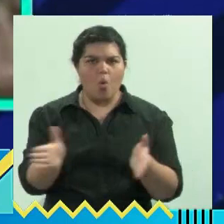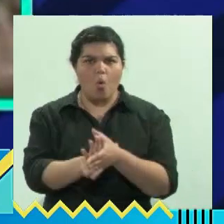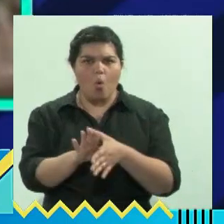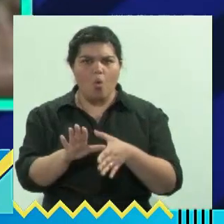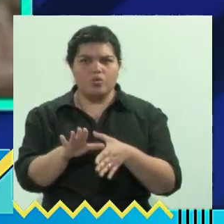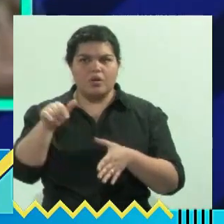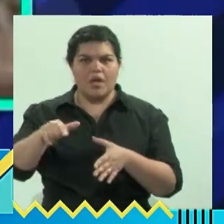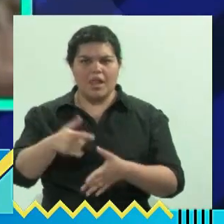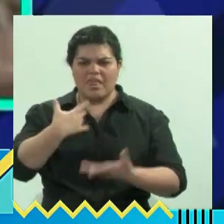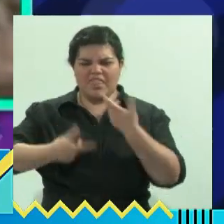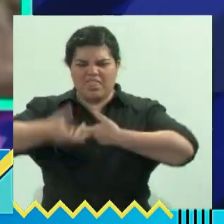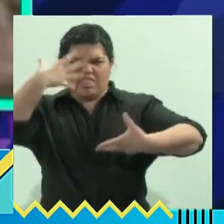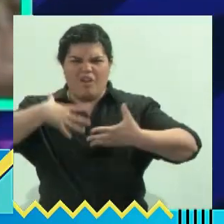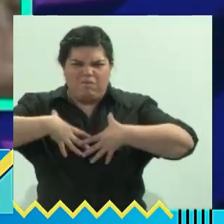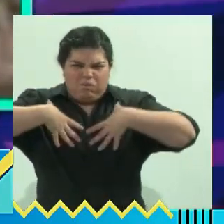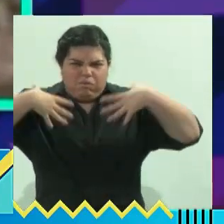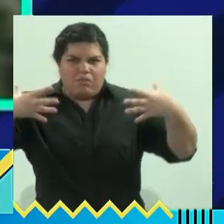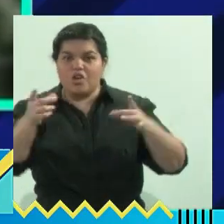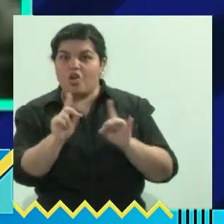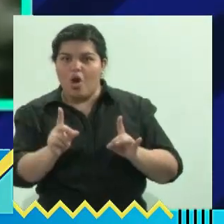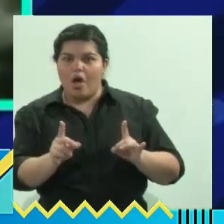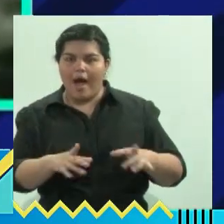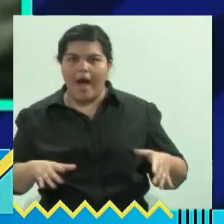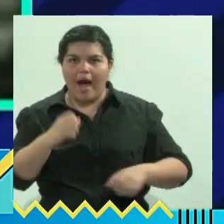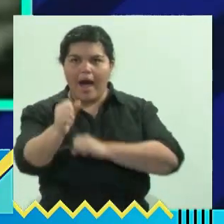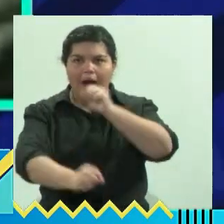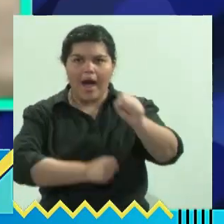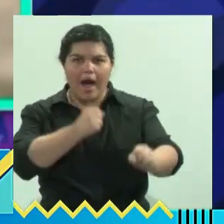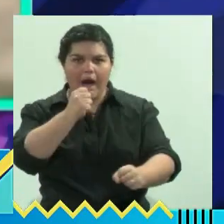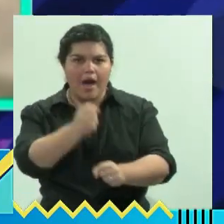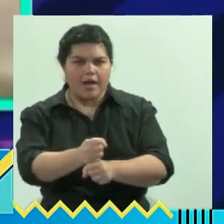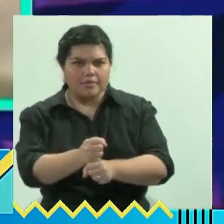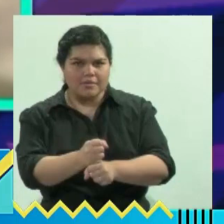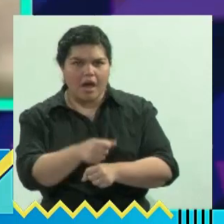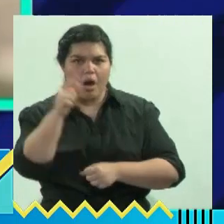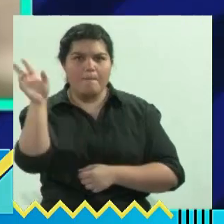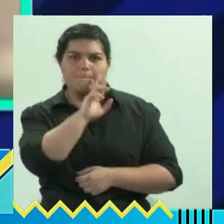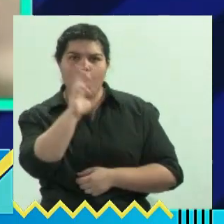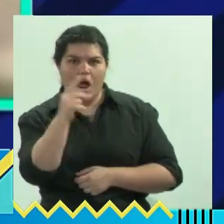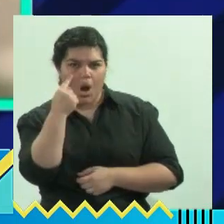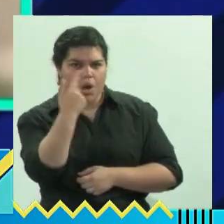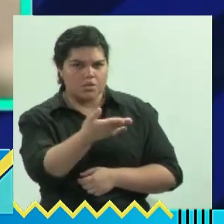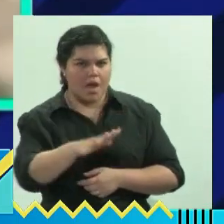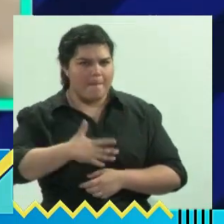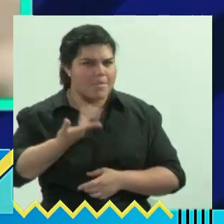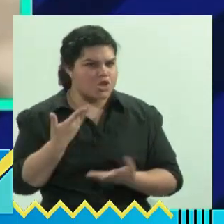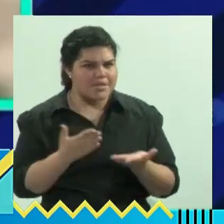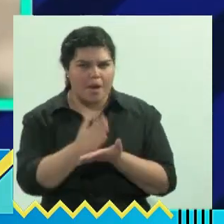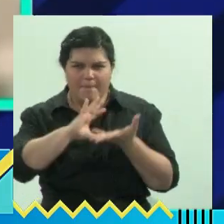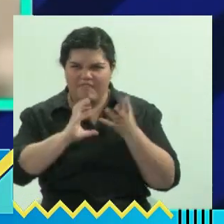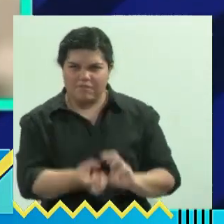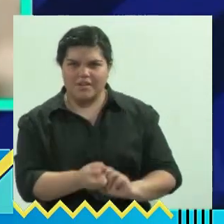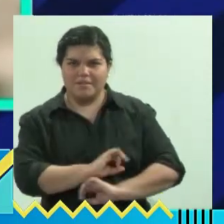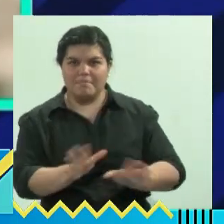transforma, hasta que conoce a Griselda. El amor siempre estropea todo. En esta película vamos a ver cómo los mitos y leyendas